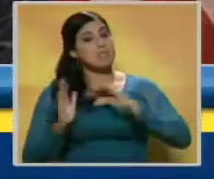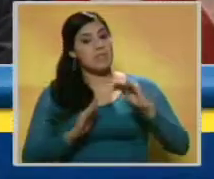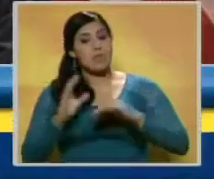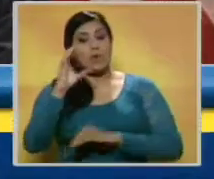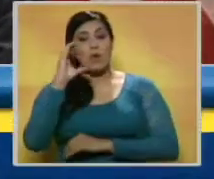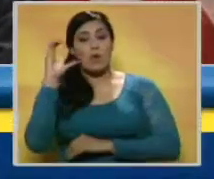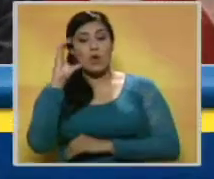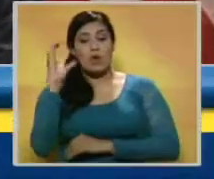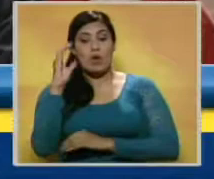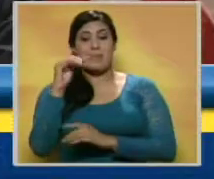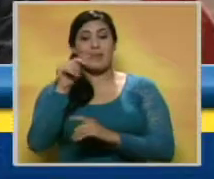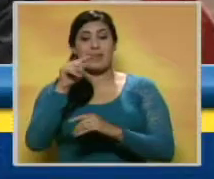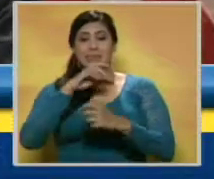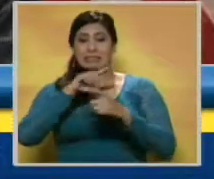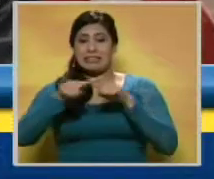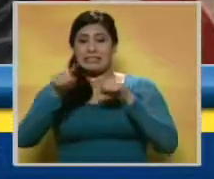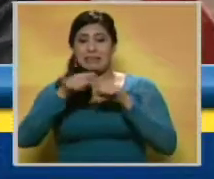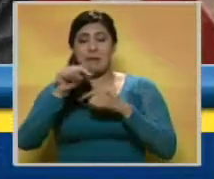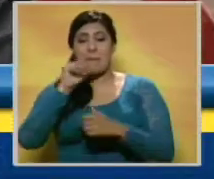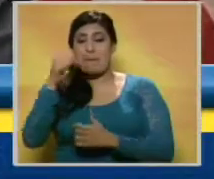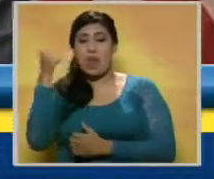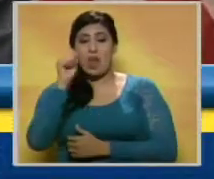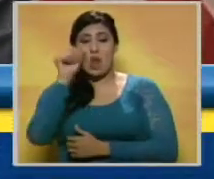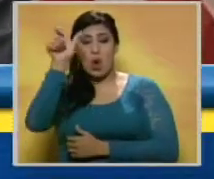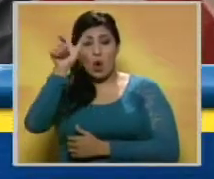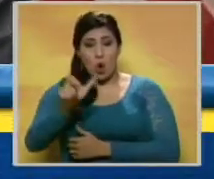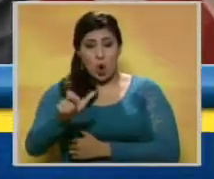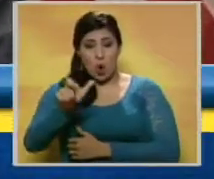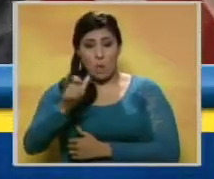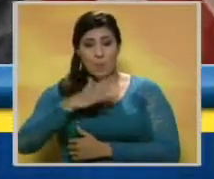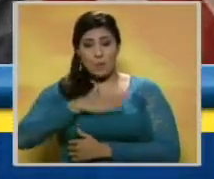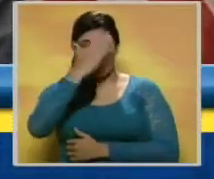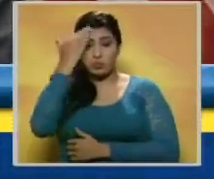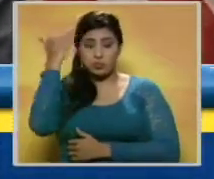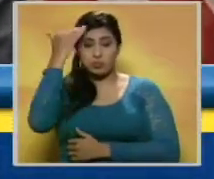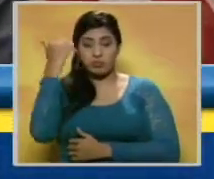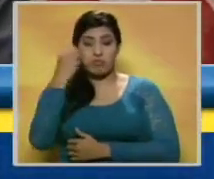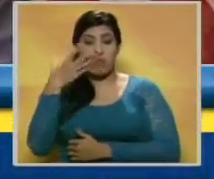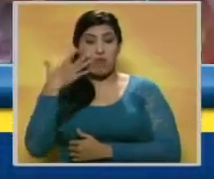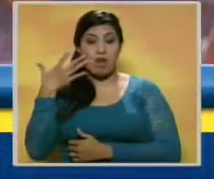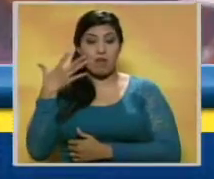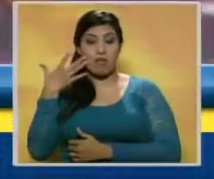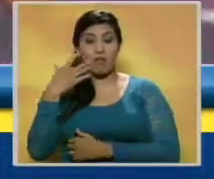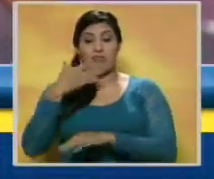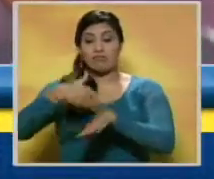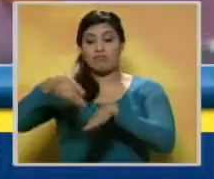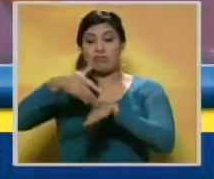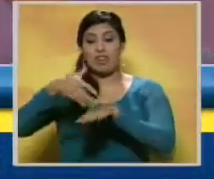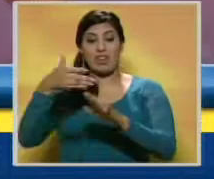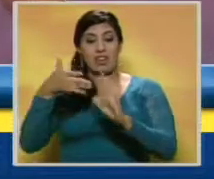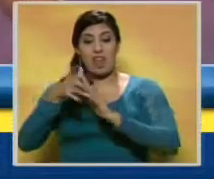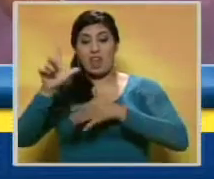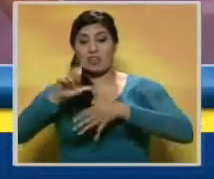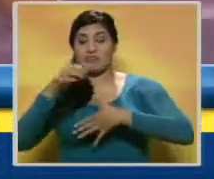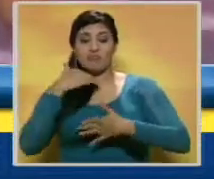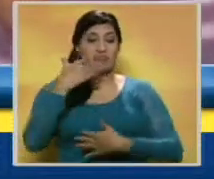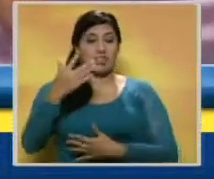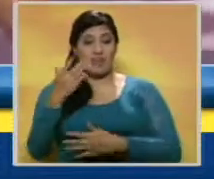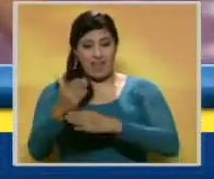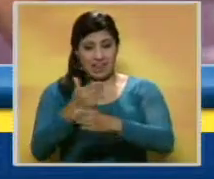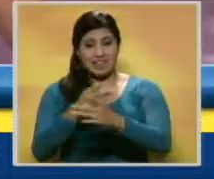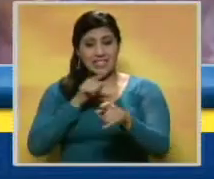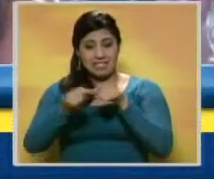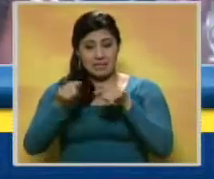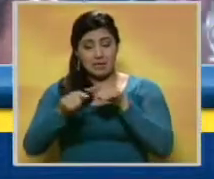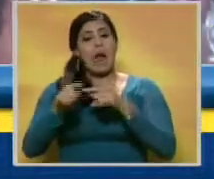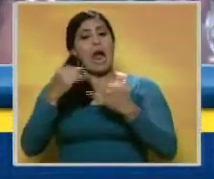En Colombia, a raíz de las polémicas declaraciones realizadas por el magnate norteamericano Donald Trump sobre los inmigrantes latinoamericanos, la ciudad